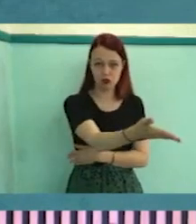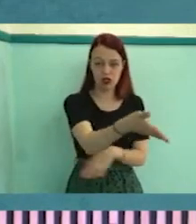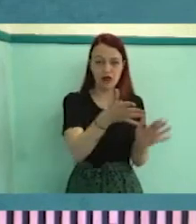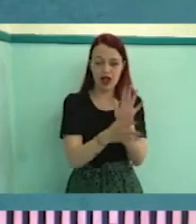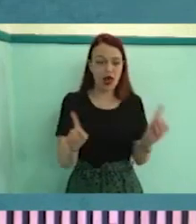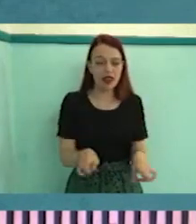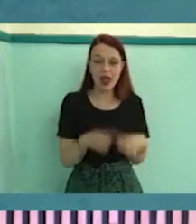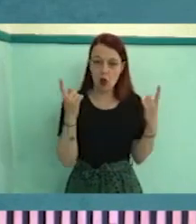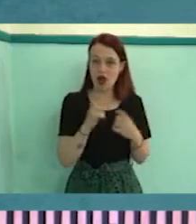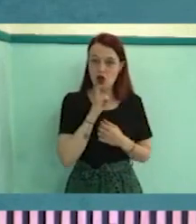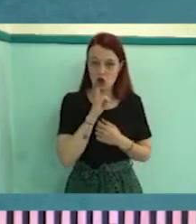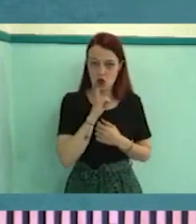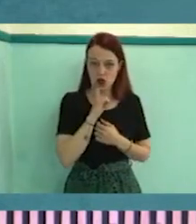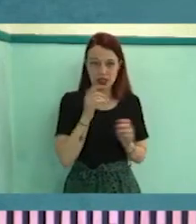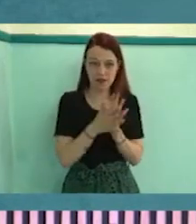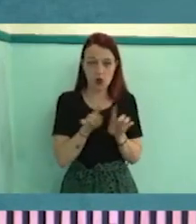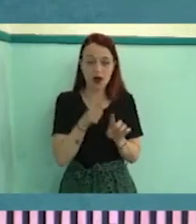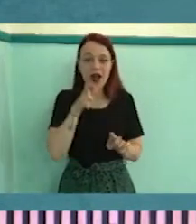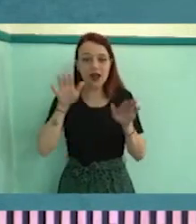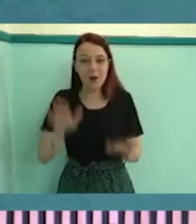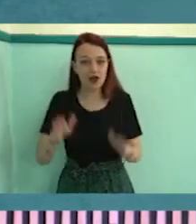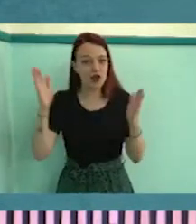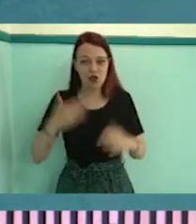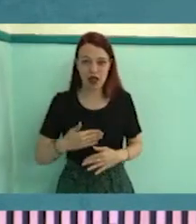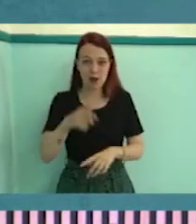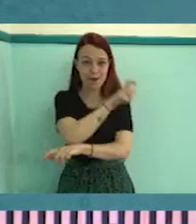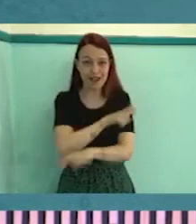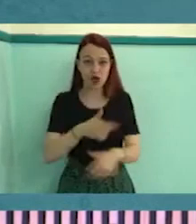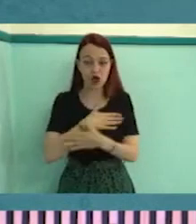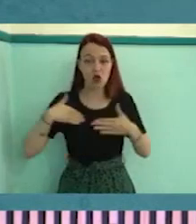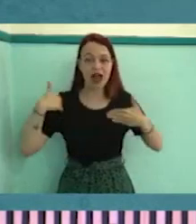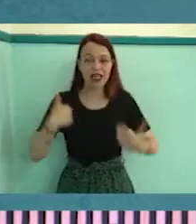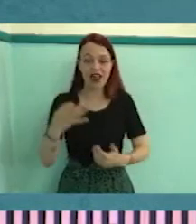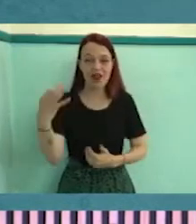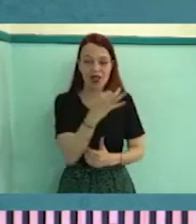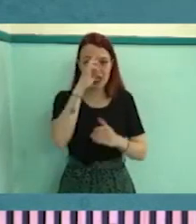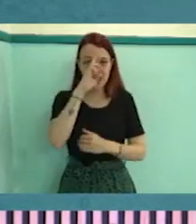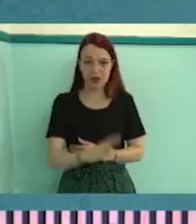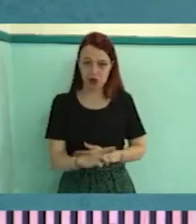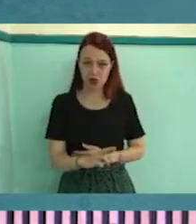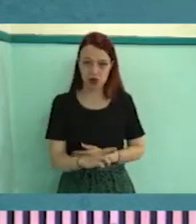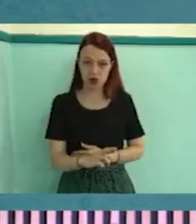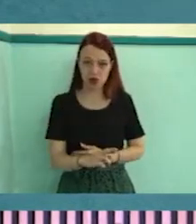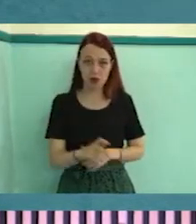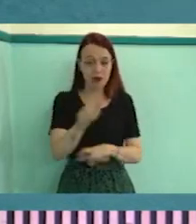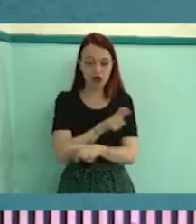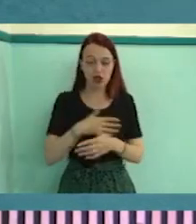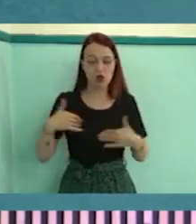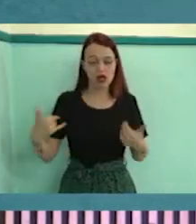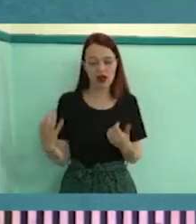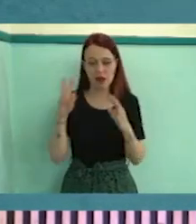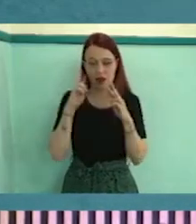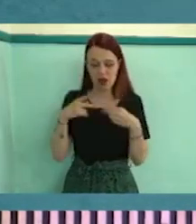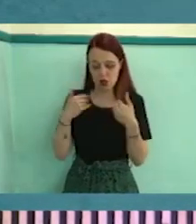inde es que no hay peros no hay peros cualquier persona merece respeto cualquier persona merece tener una relación pacífica y agradable con su